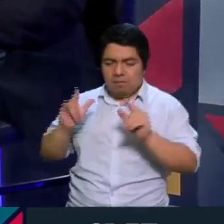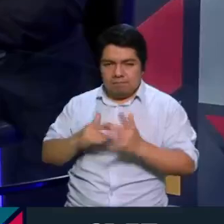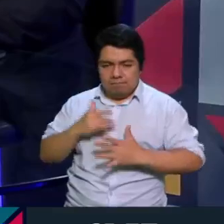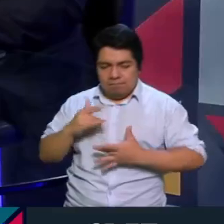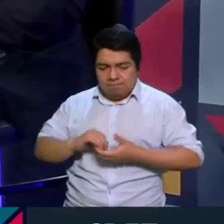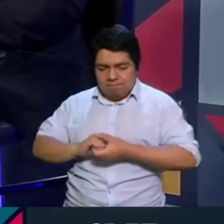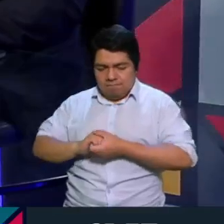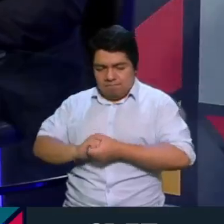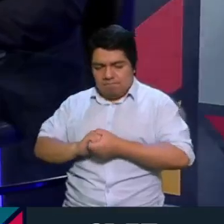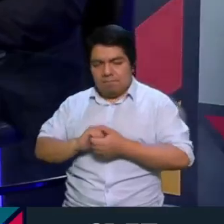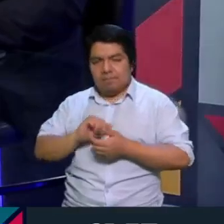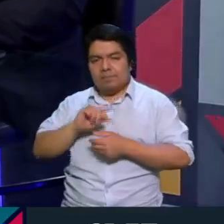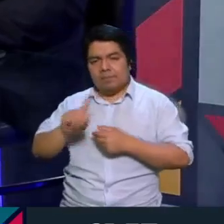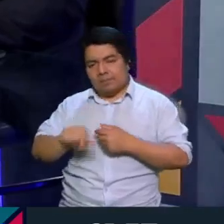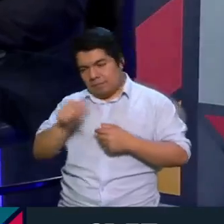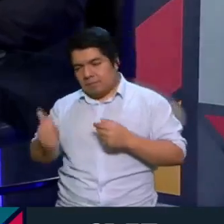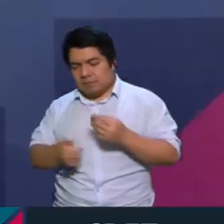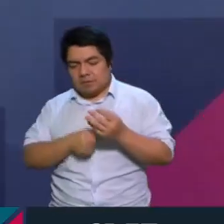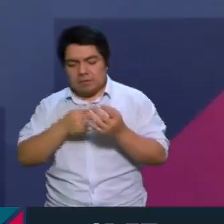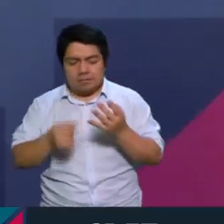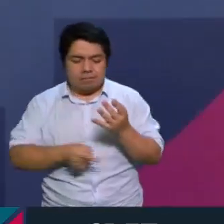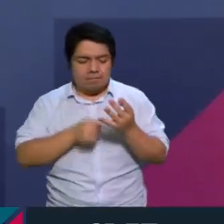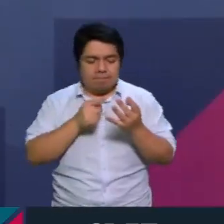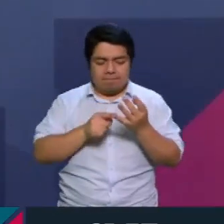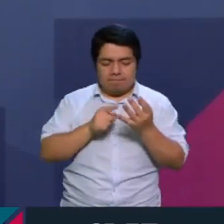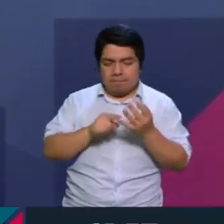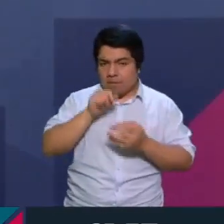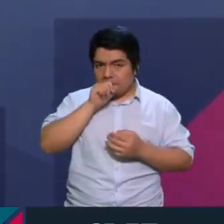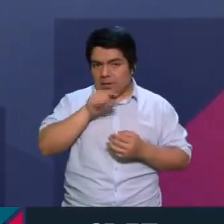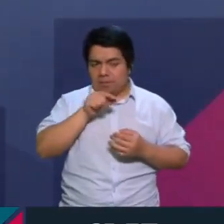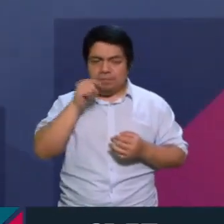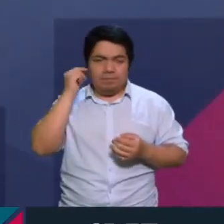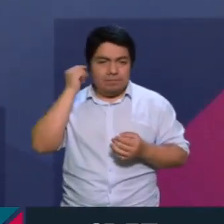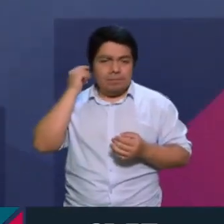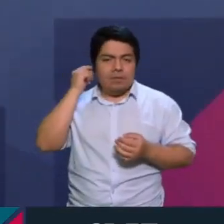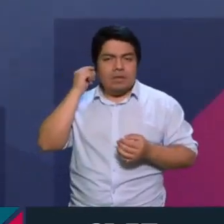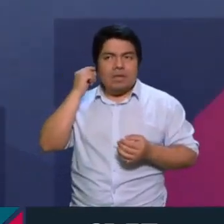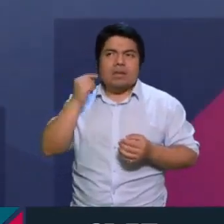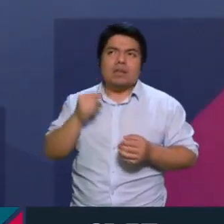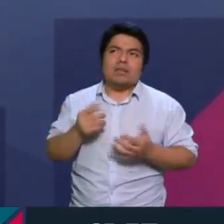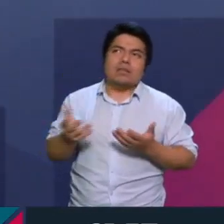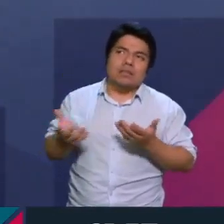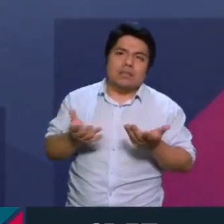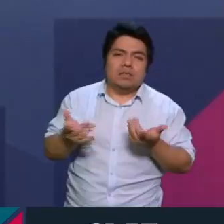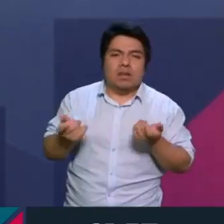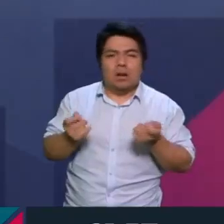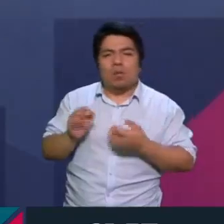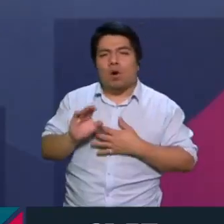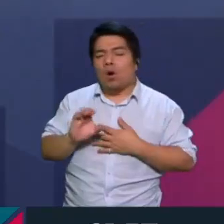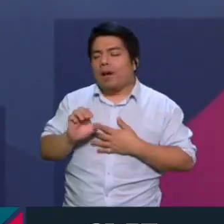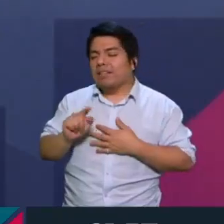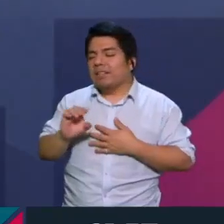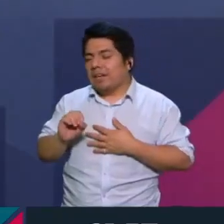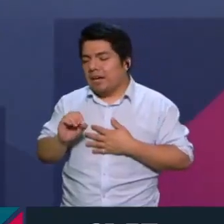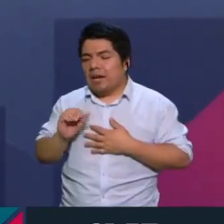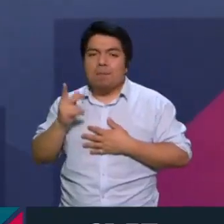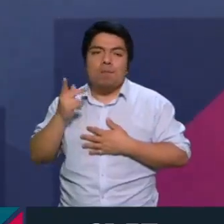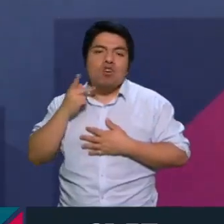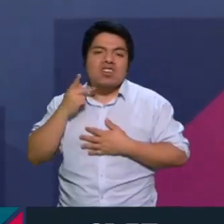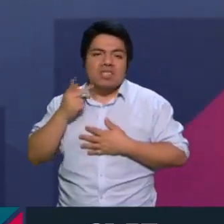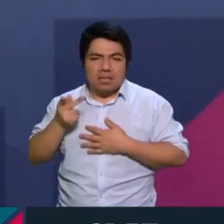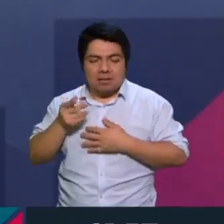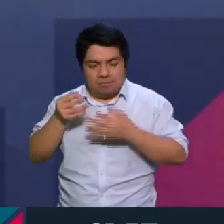Y luego lo otro, ¿no? Sin duda también es una lección de ética política el libro, ¿no?